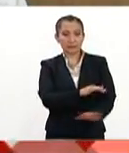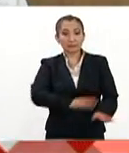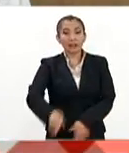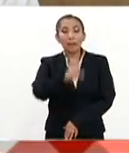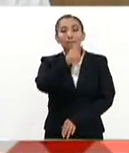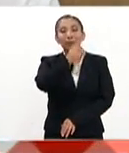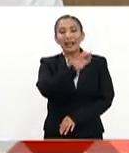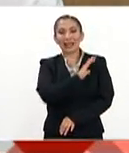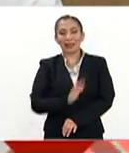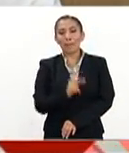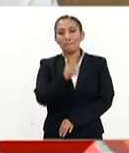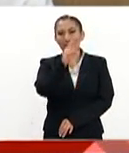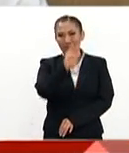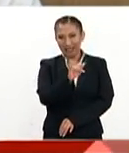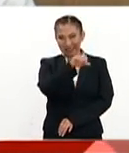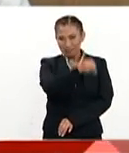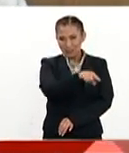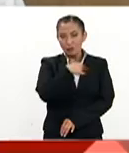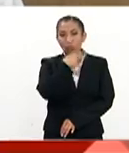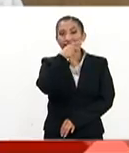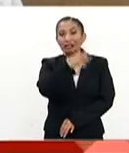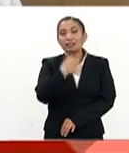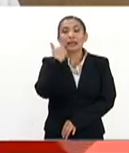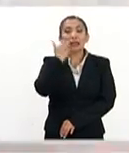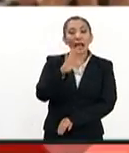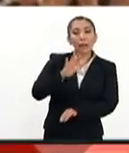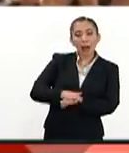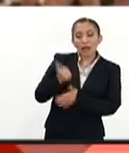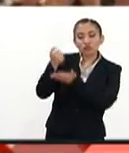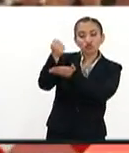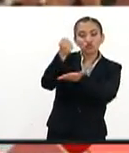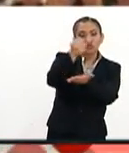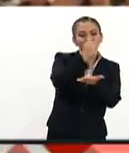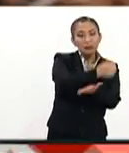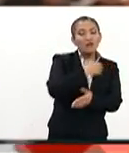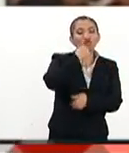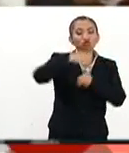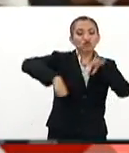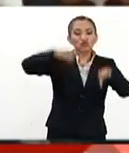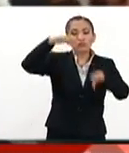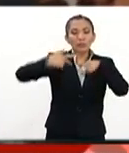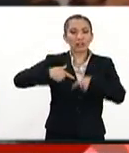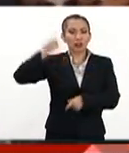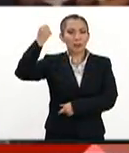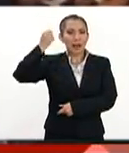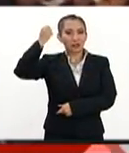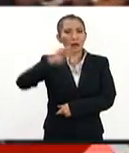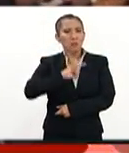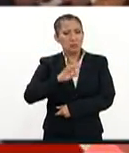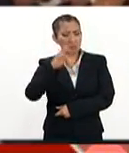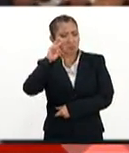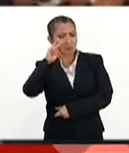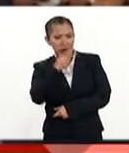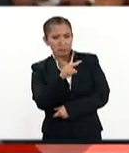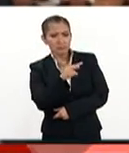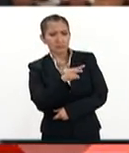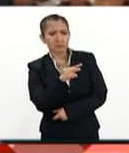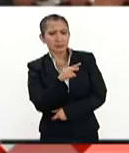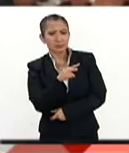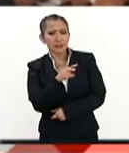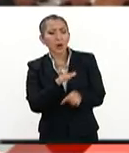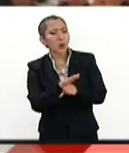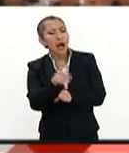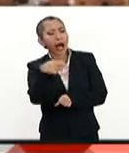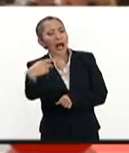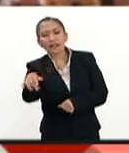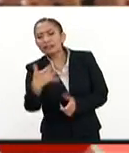el precandidato del PRI, Miquel Arriola, afirmó que buscará dar más recursos a los adultos mayores y pensionados. Pero podemos ver qué es lo que